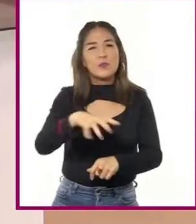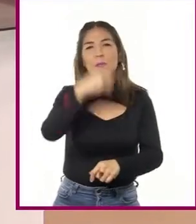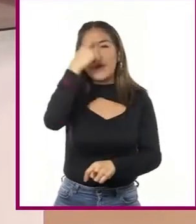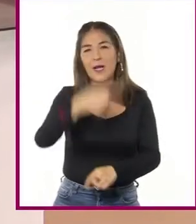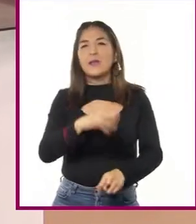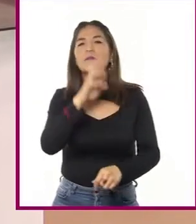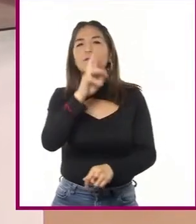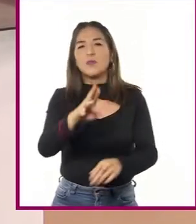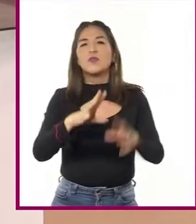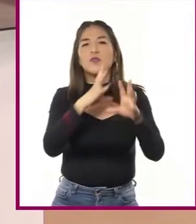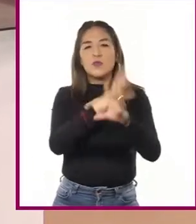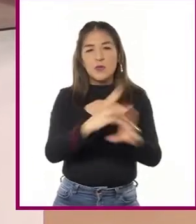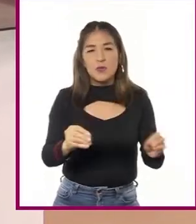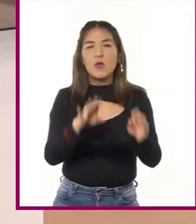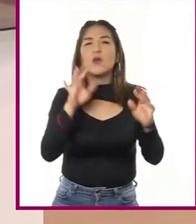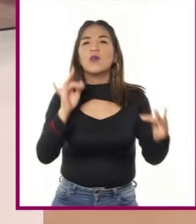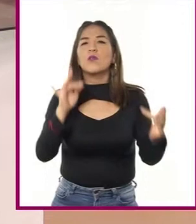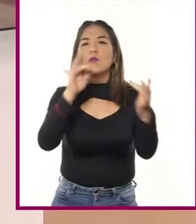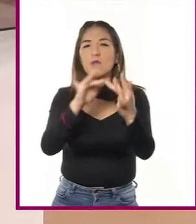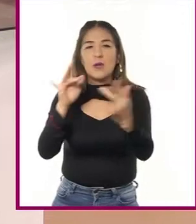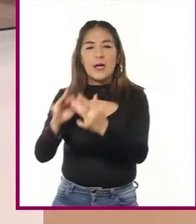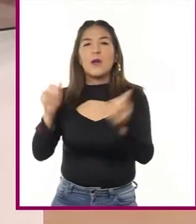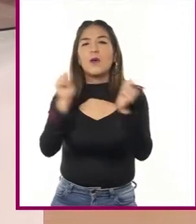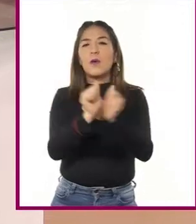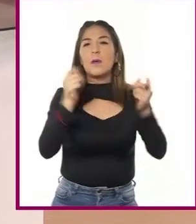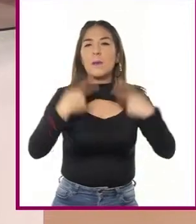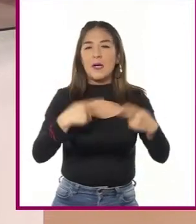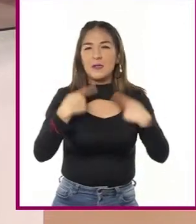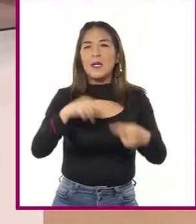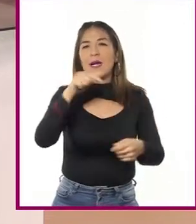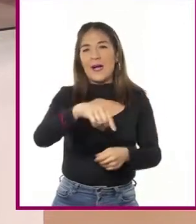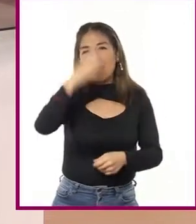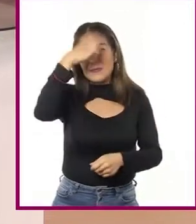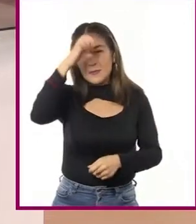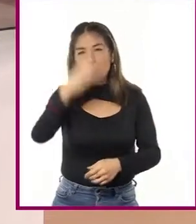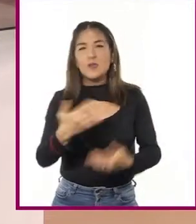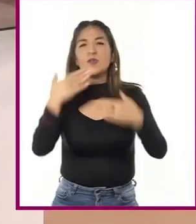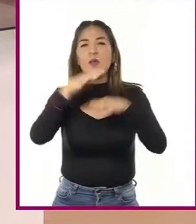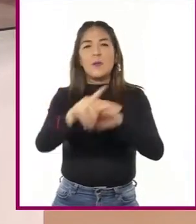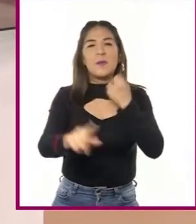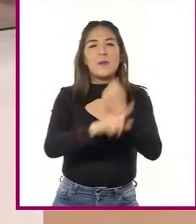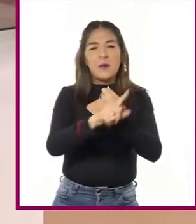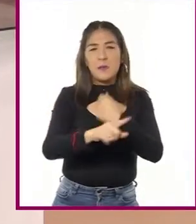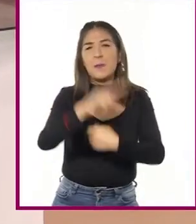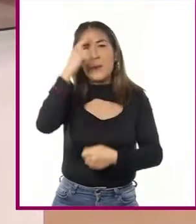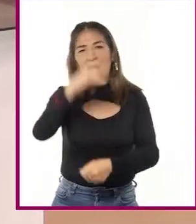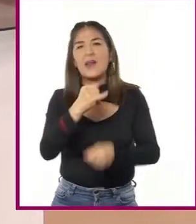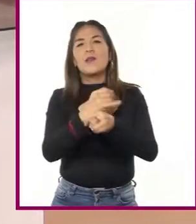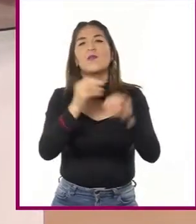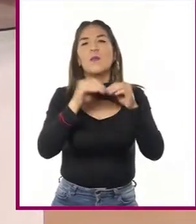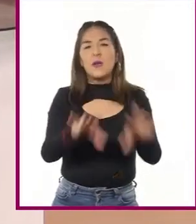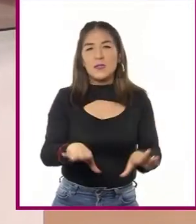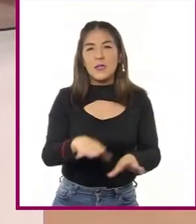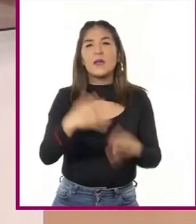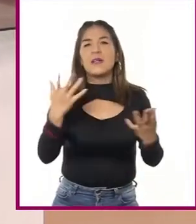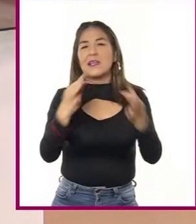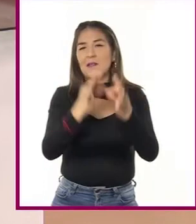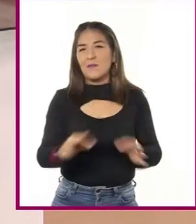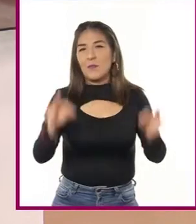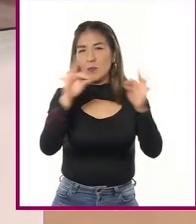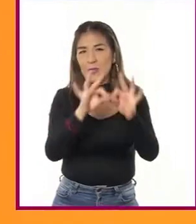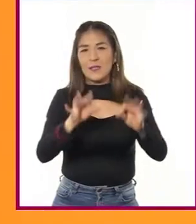de solución, contactando a personas con experiencia al respecto del problema, que pueden brindar información pertinente y